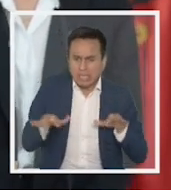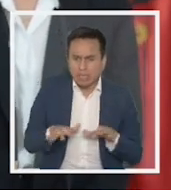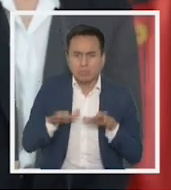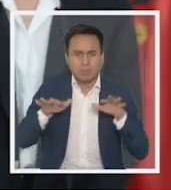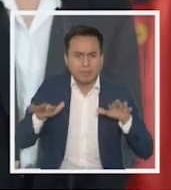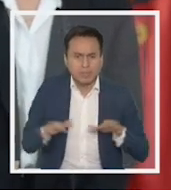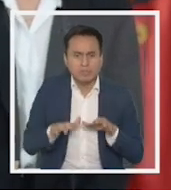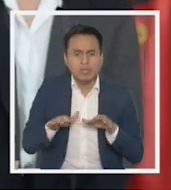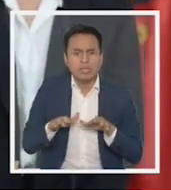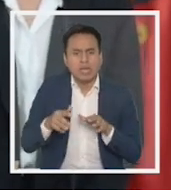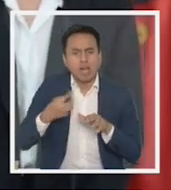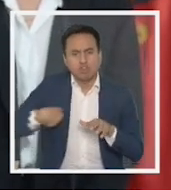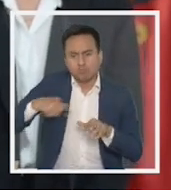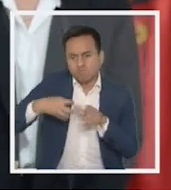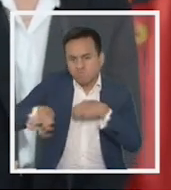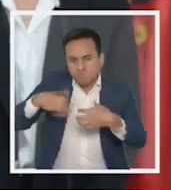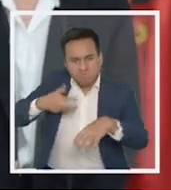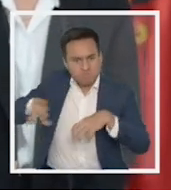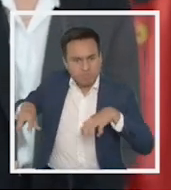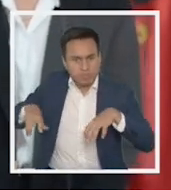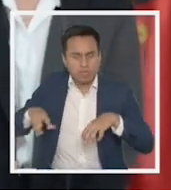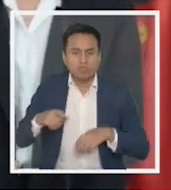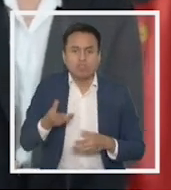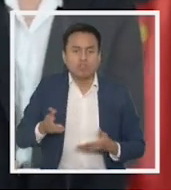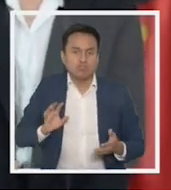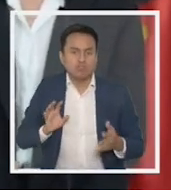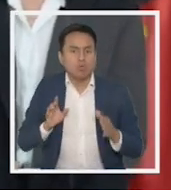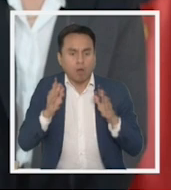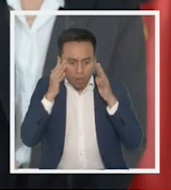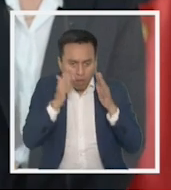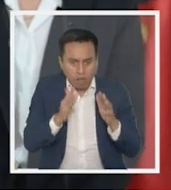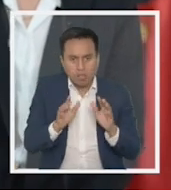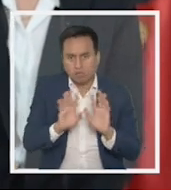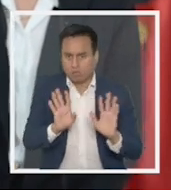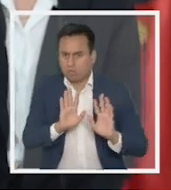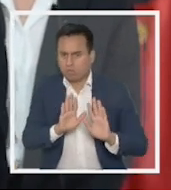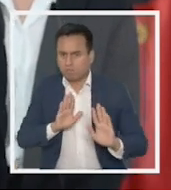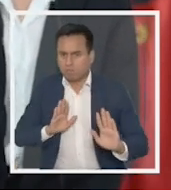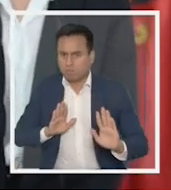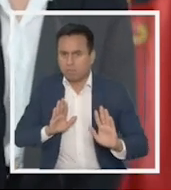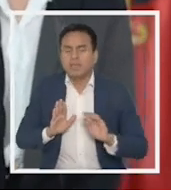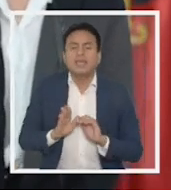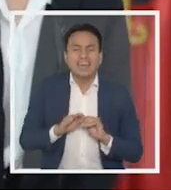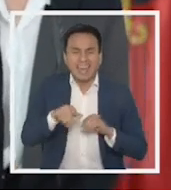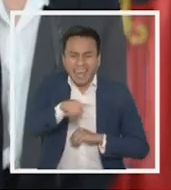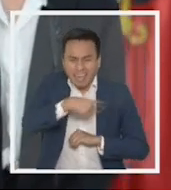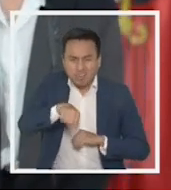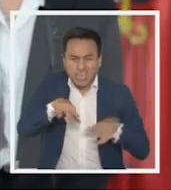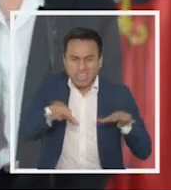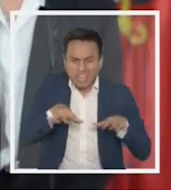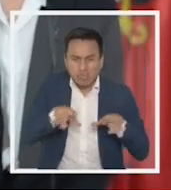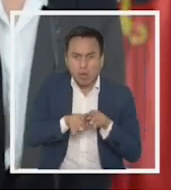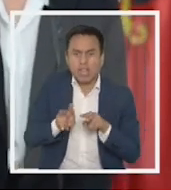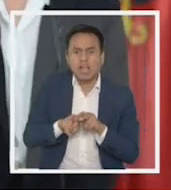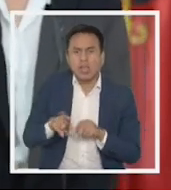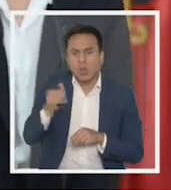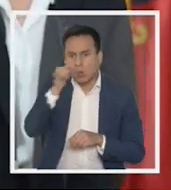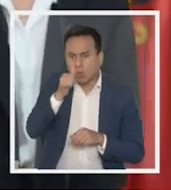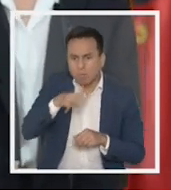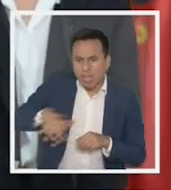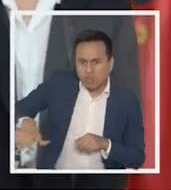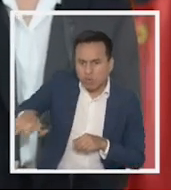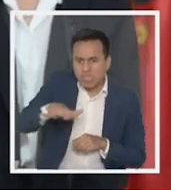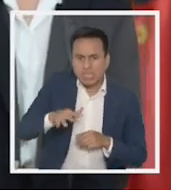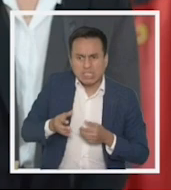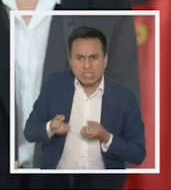juego. Están tratando permanentemente de corromper nuestras instituciones. No lo lograrán.